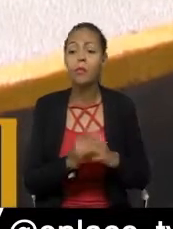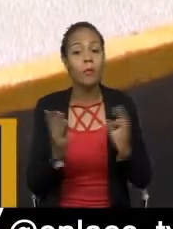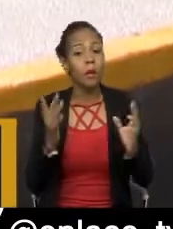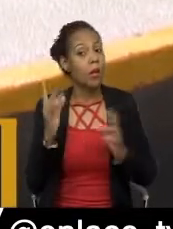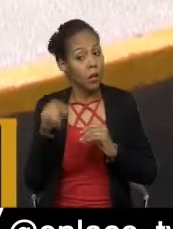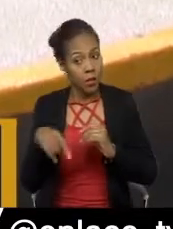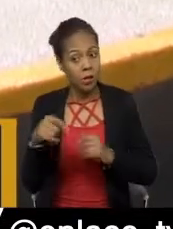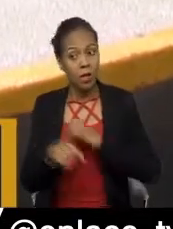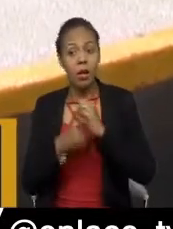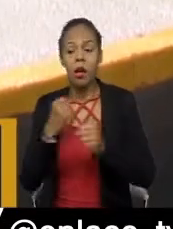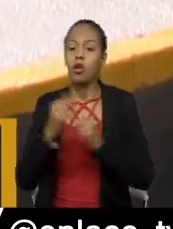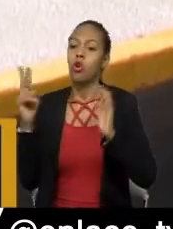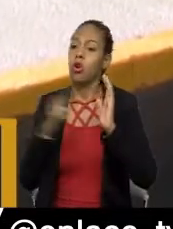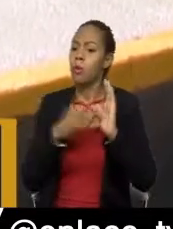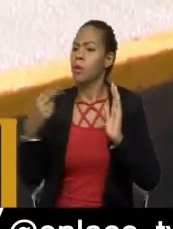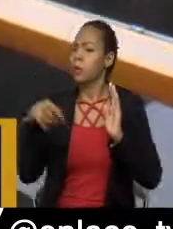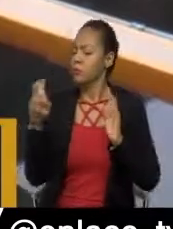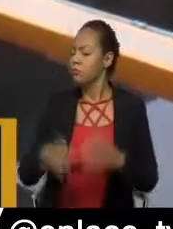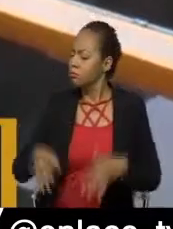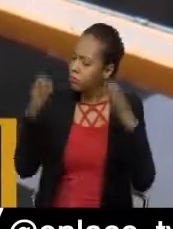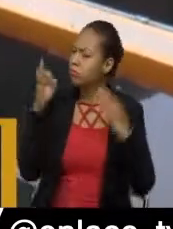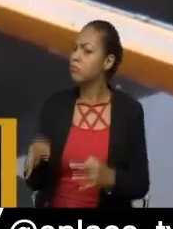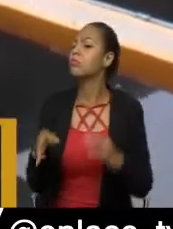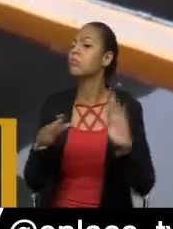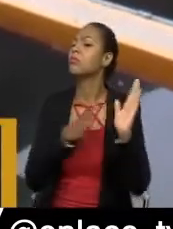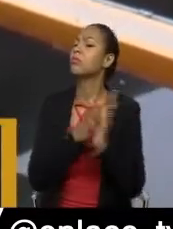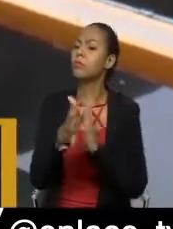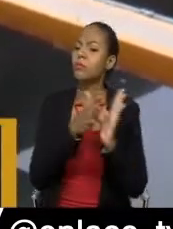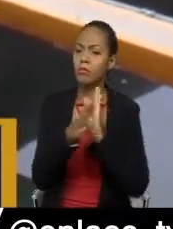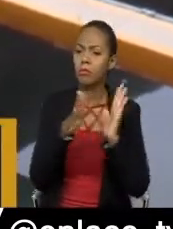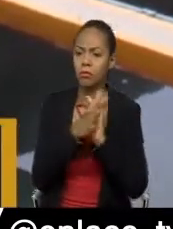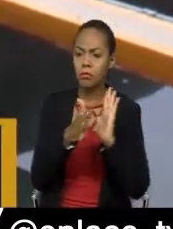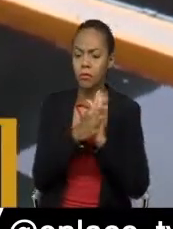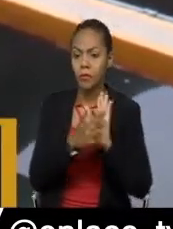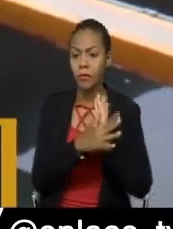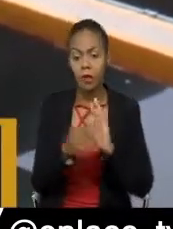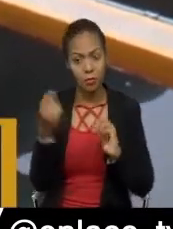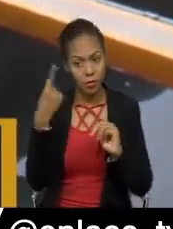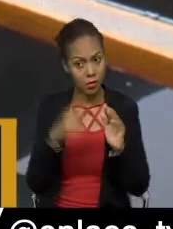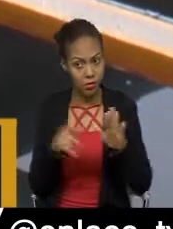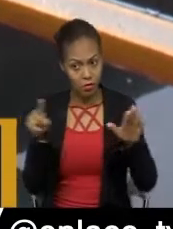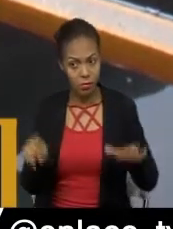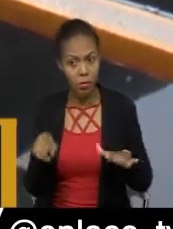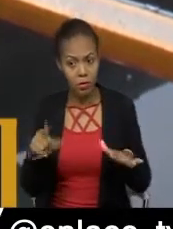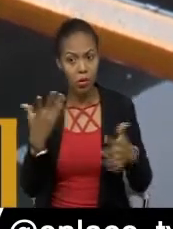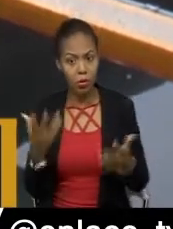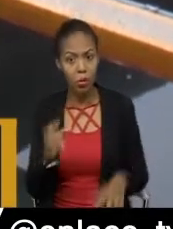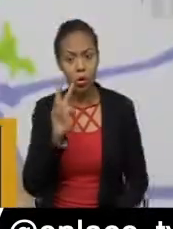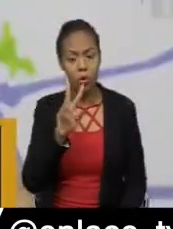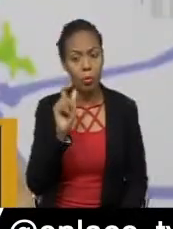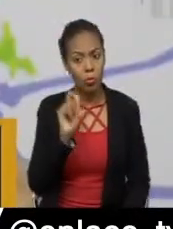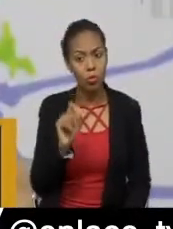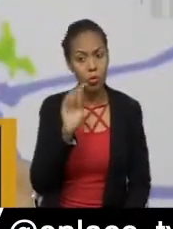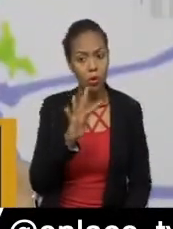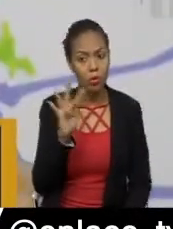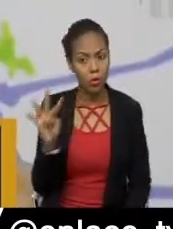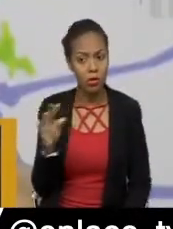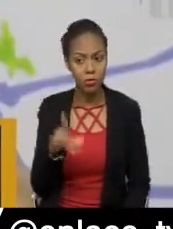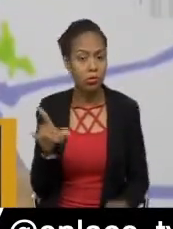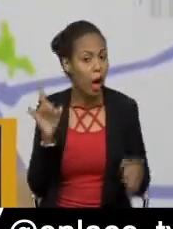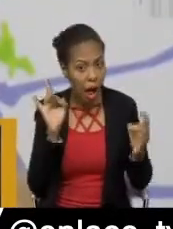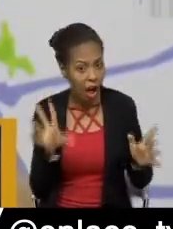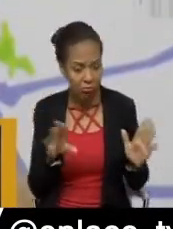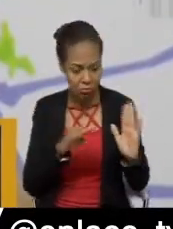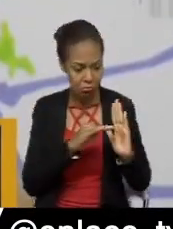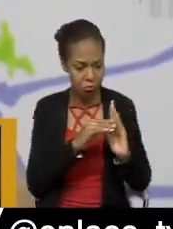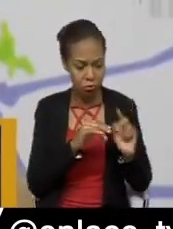con total tranquilidad que nuestro índice para el primer semestre fue de 2.44. lo cual también lo